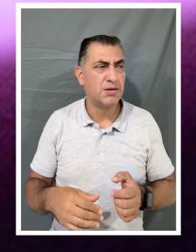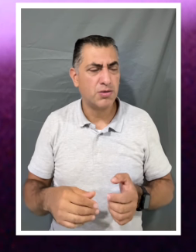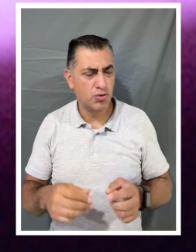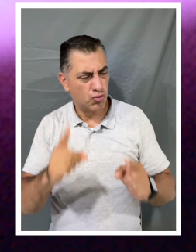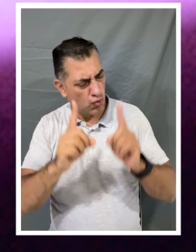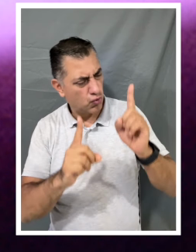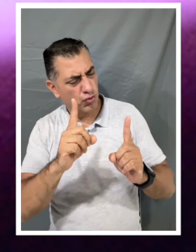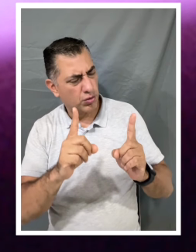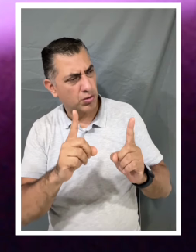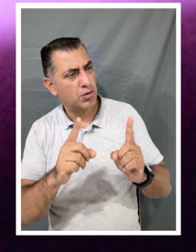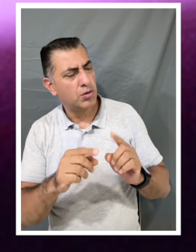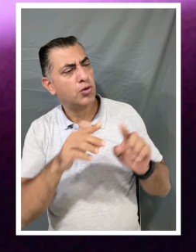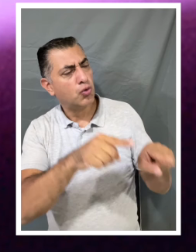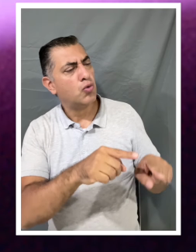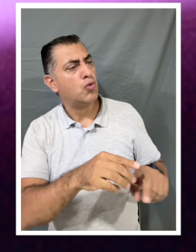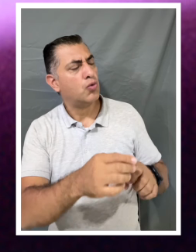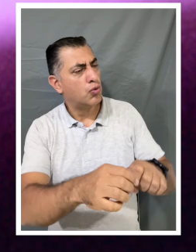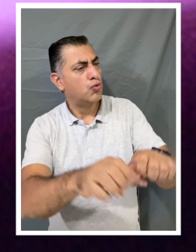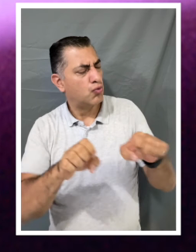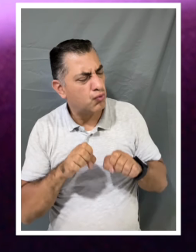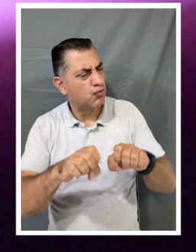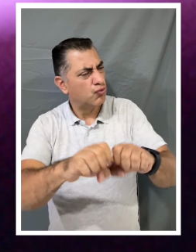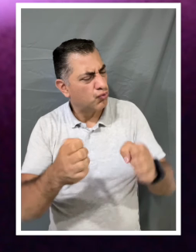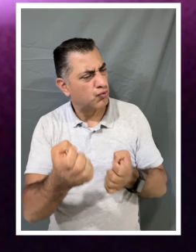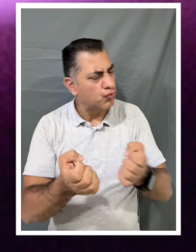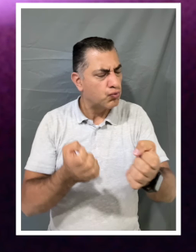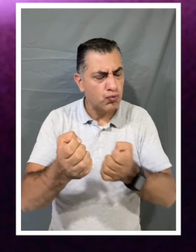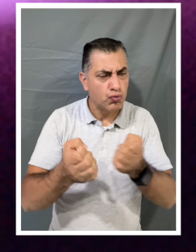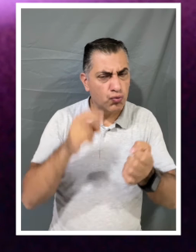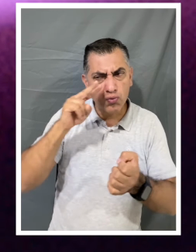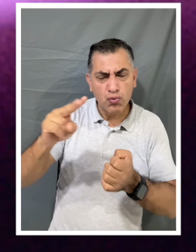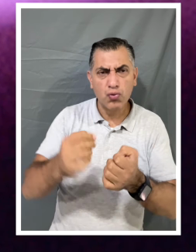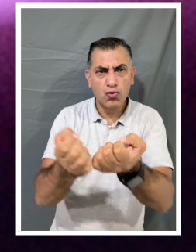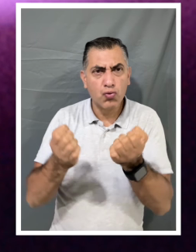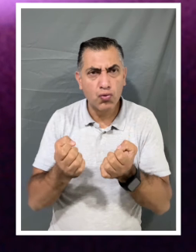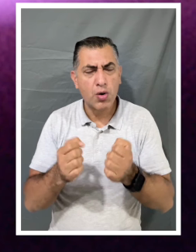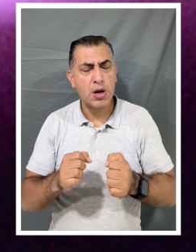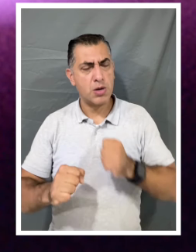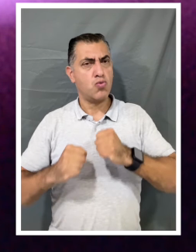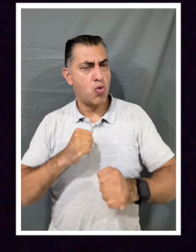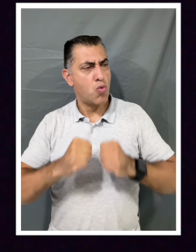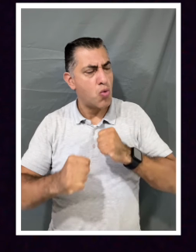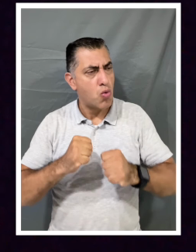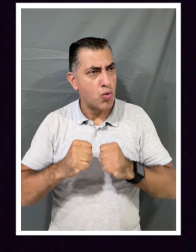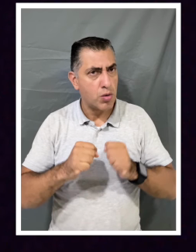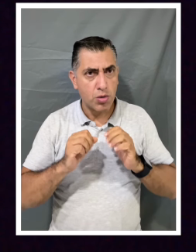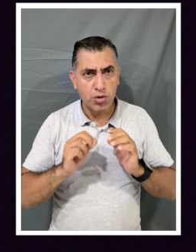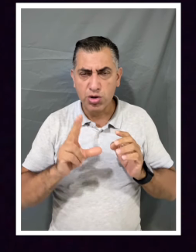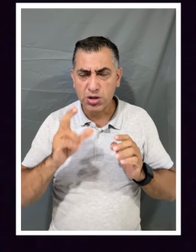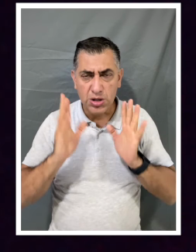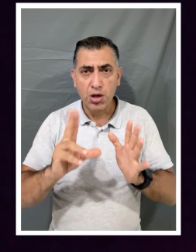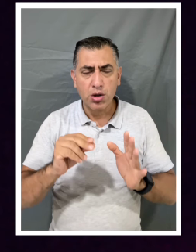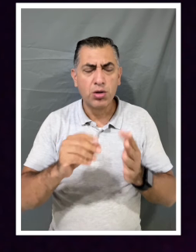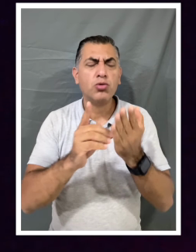decidieron algo decidieron que iban a entrenar y enf arse en sus entrenamientos en las fortalezas de Michael Jordan ya no iban a